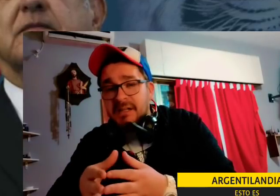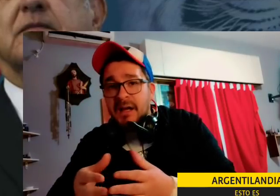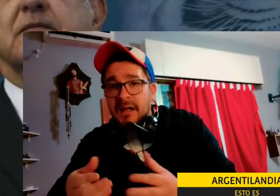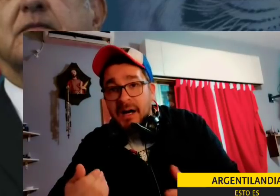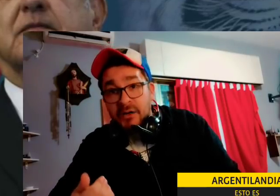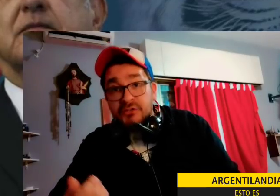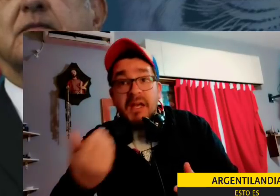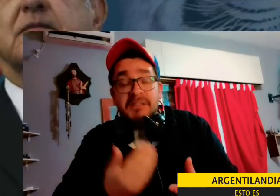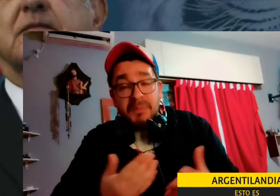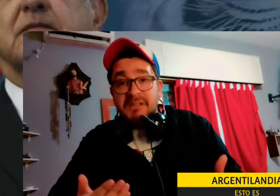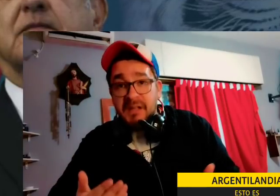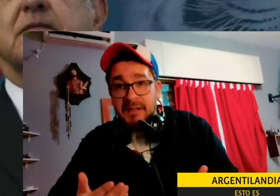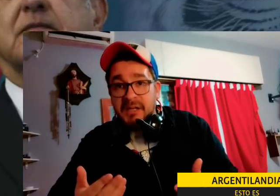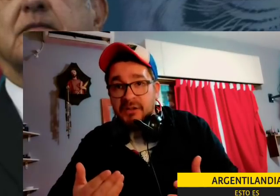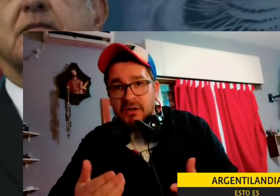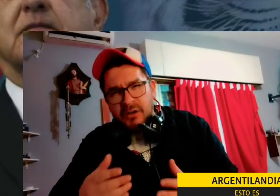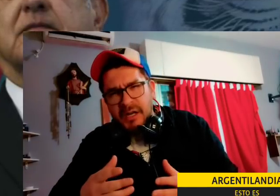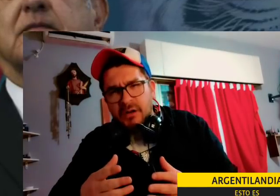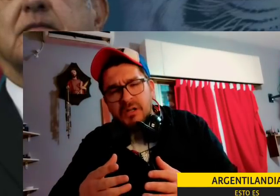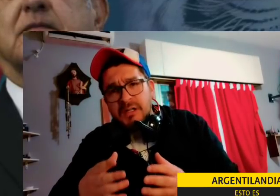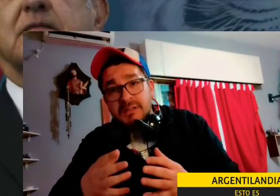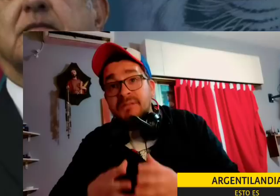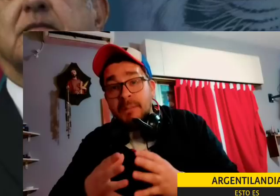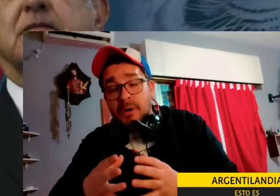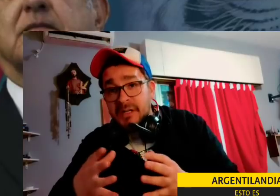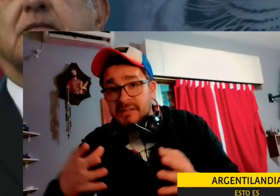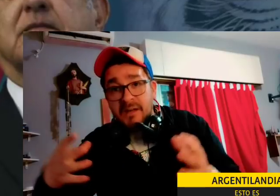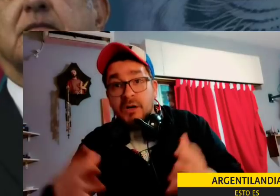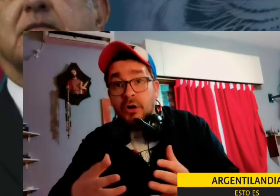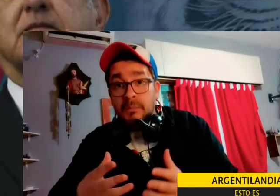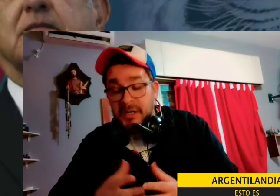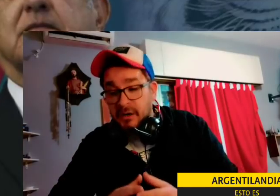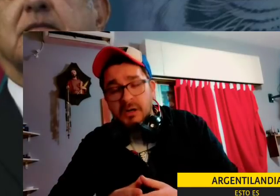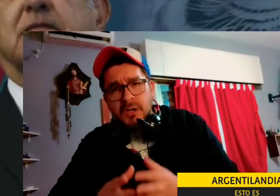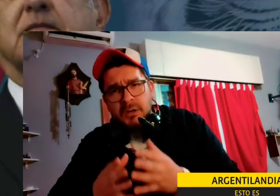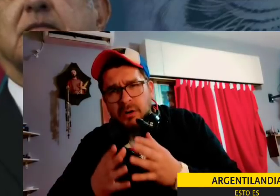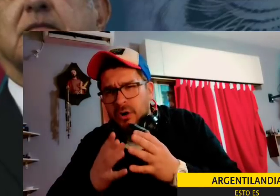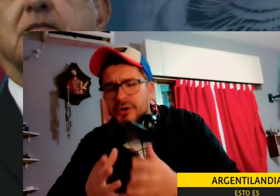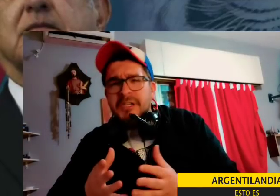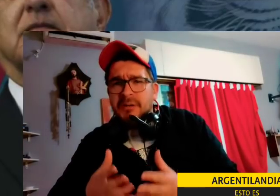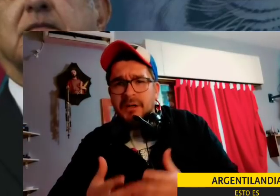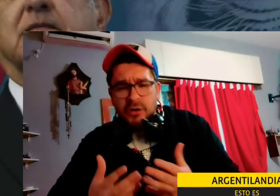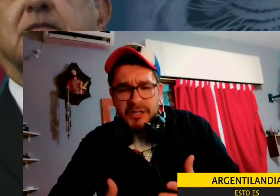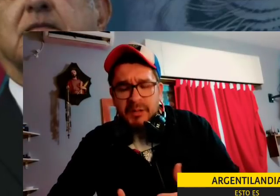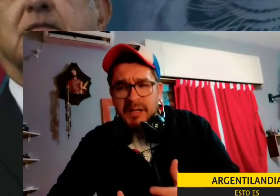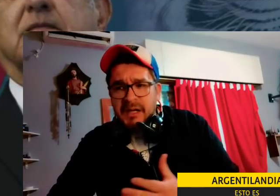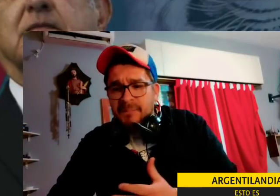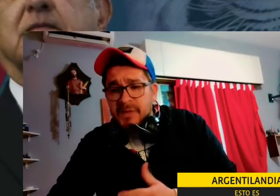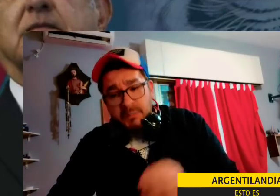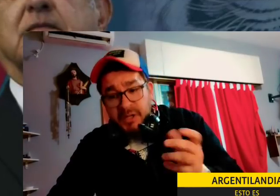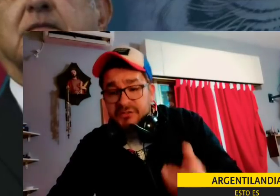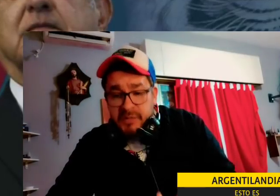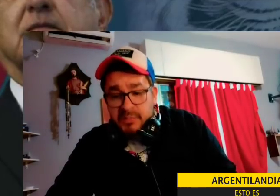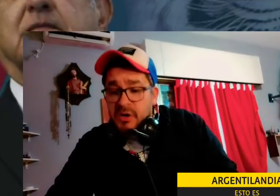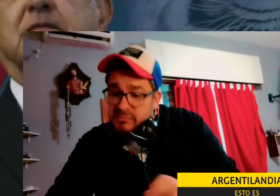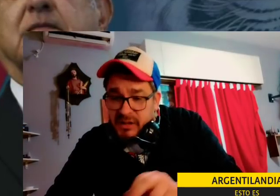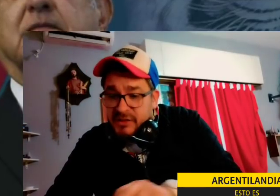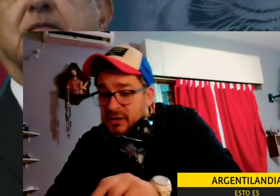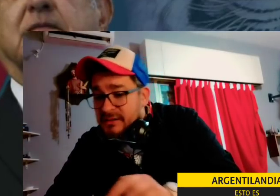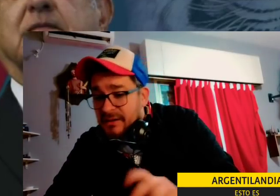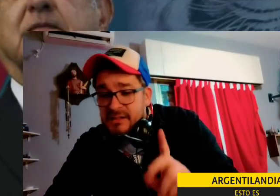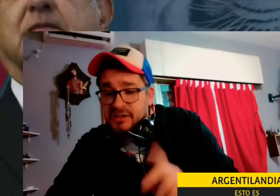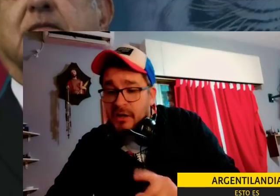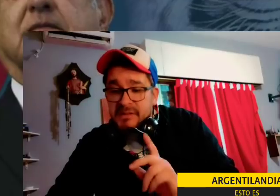forma sarcástica, a los expresidentes, ¿no? Que lograron tanta pobreza de golpe, ¿no? Horrible, horrible que... Por eso